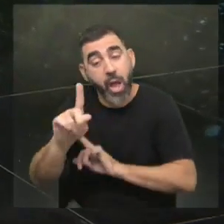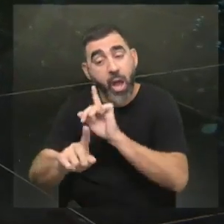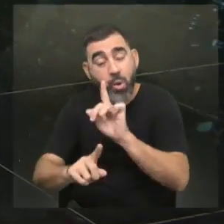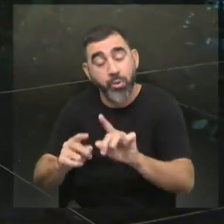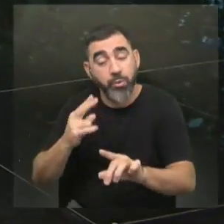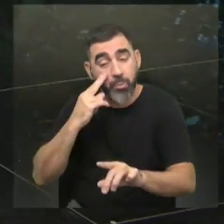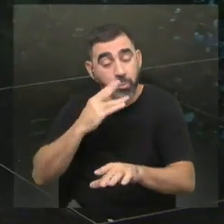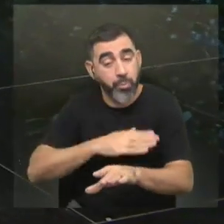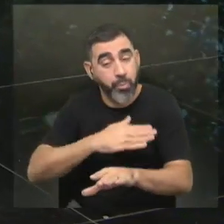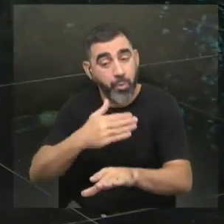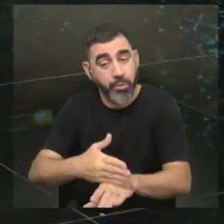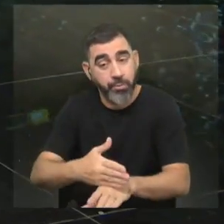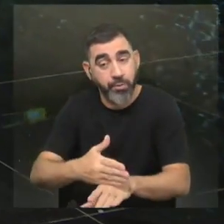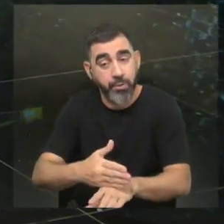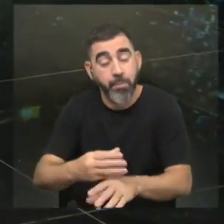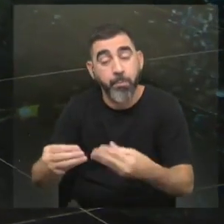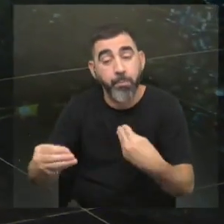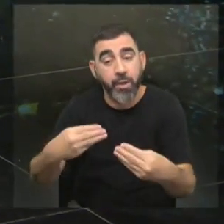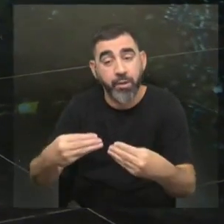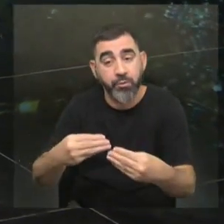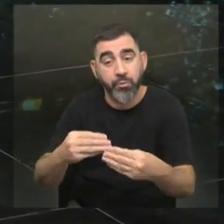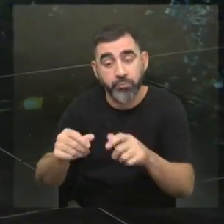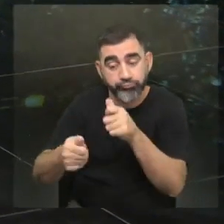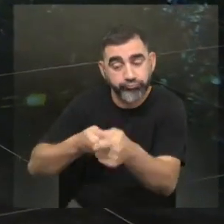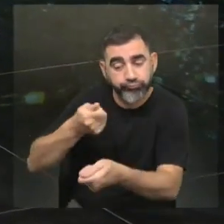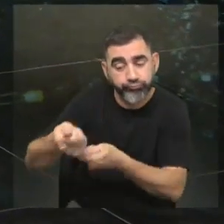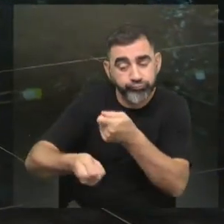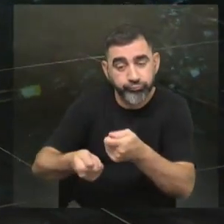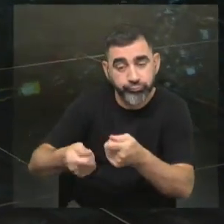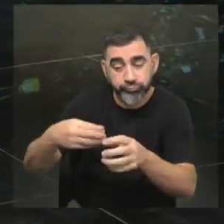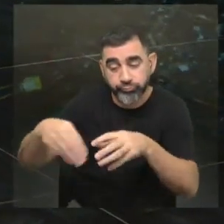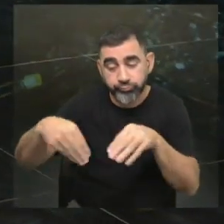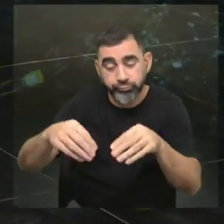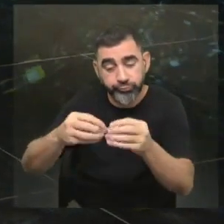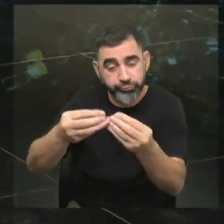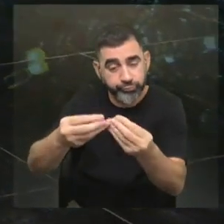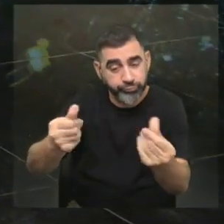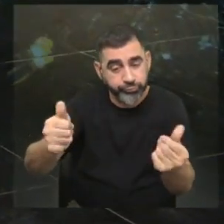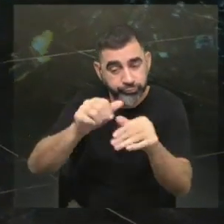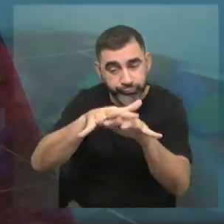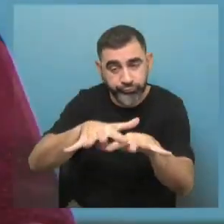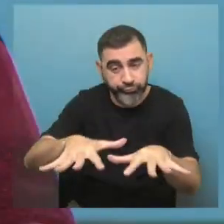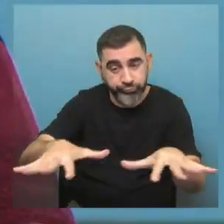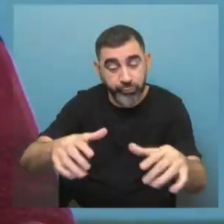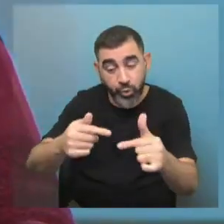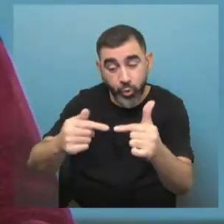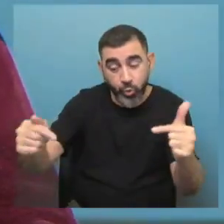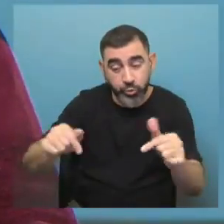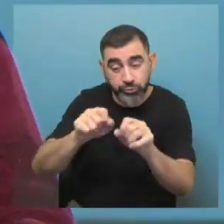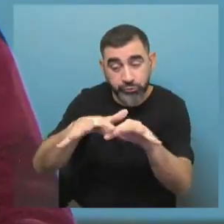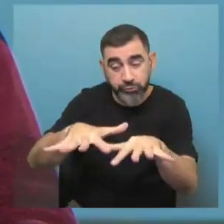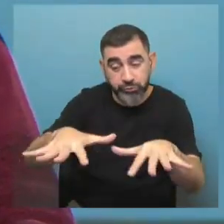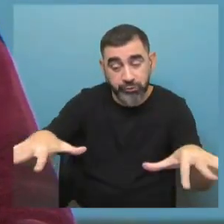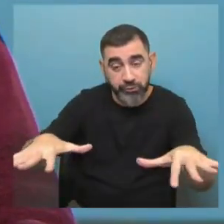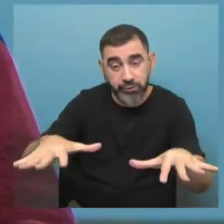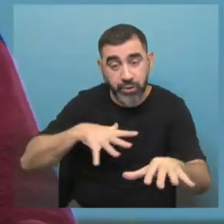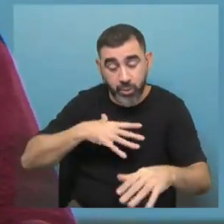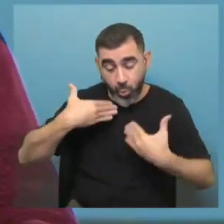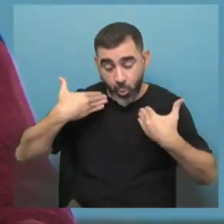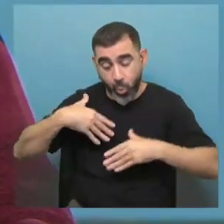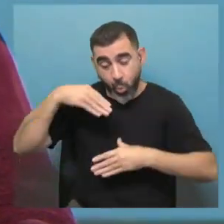acá llegamos finalmente al deporte, también incorporó la fibra de carbono como un elemento muy presente. A ver, esas dos características que